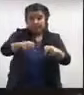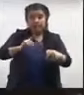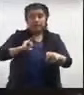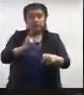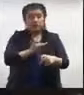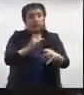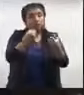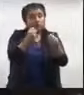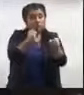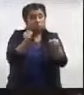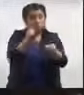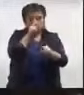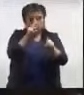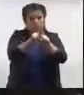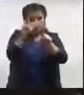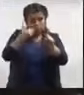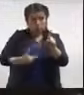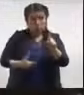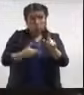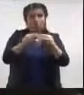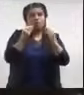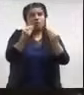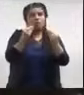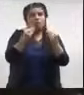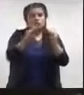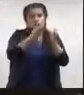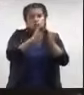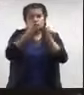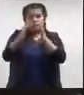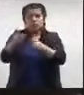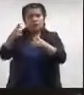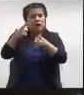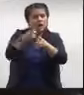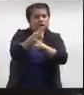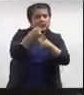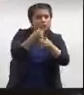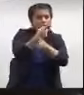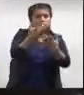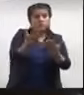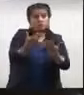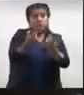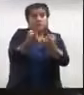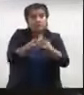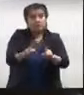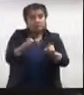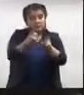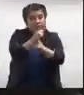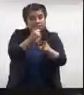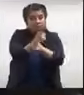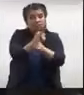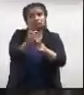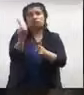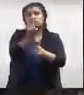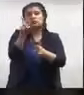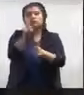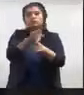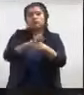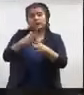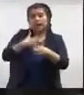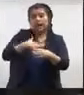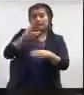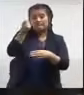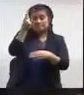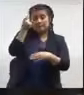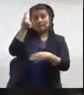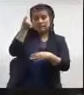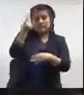incluyo, muchos procedimientos de forma errónea, pero el error no es fuente de derecho.